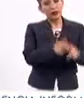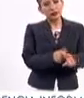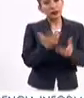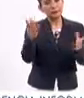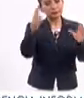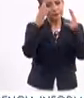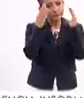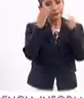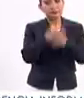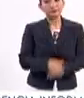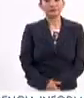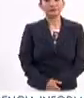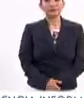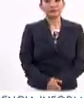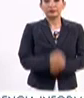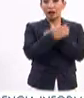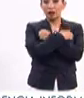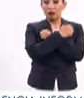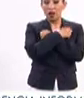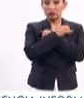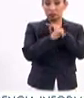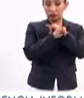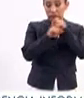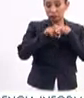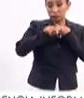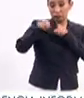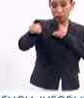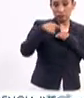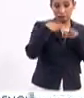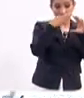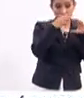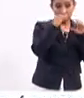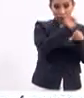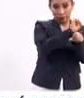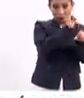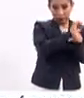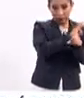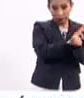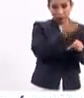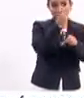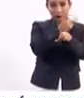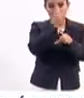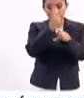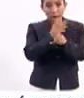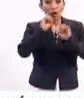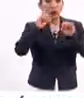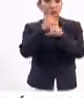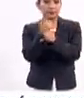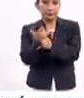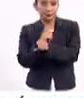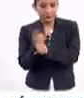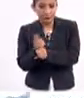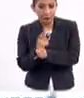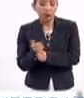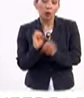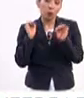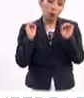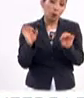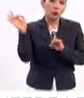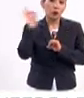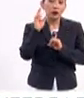una formación. La educación a distancia va desde la formación a nivel secundaria, bachillerato o licenciatura, o